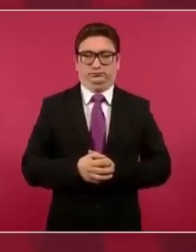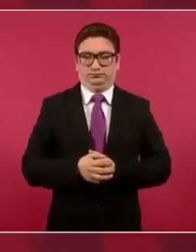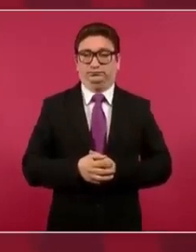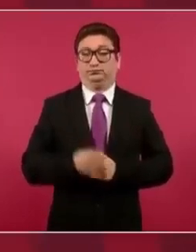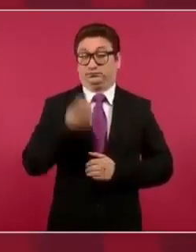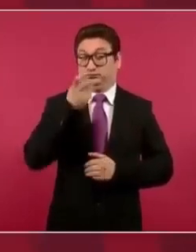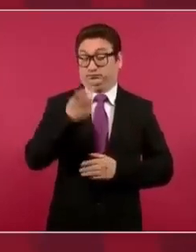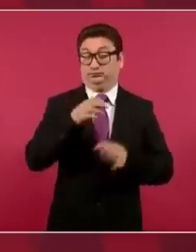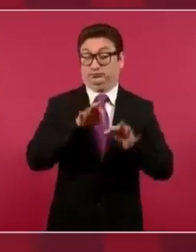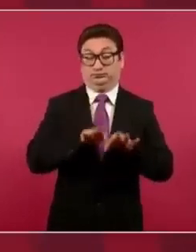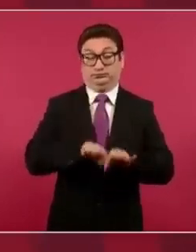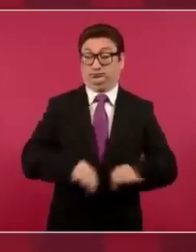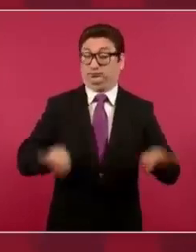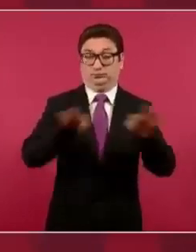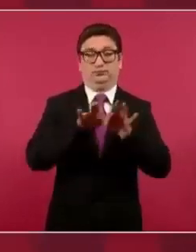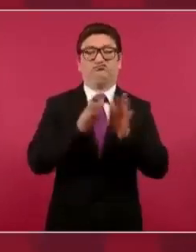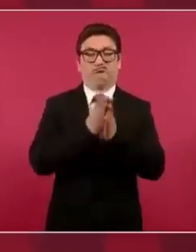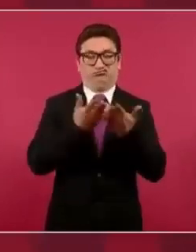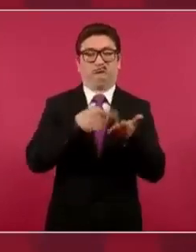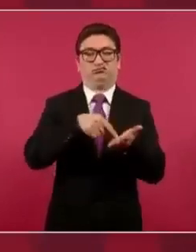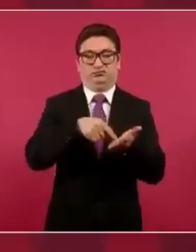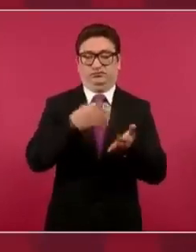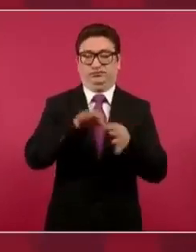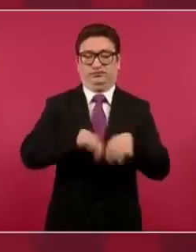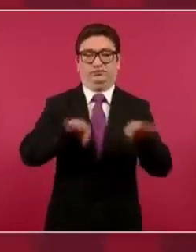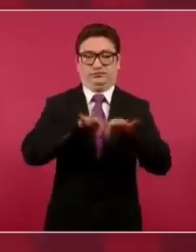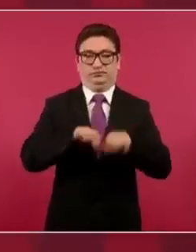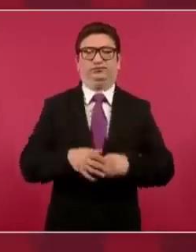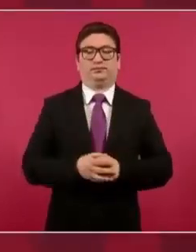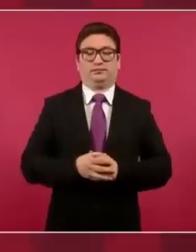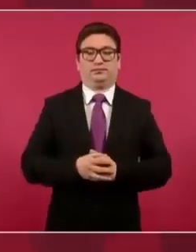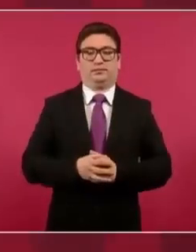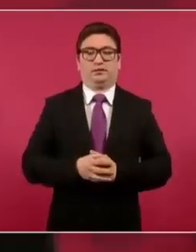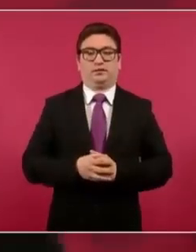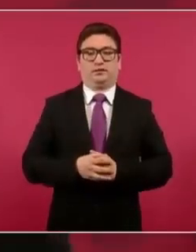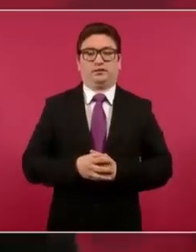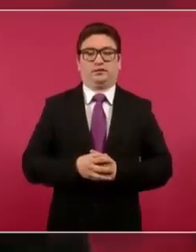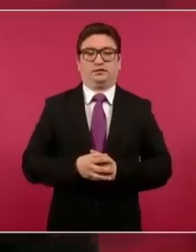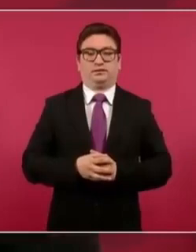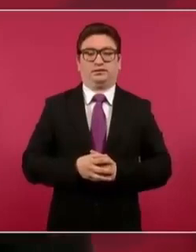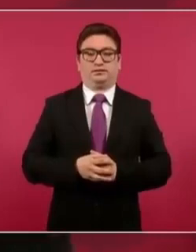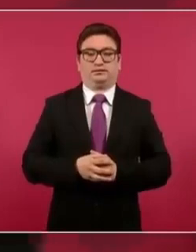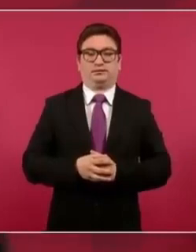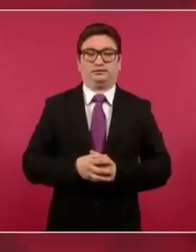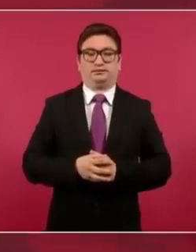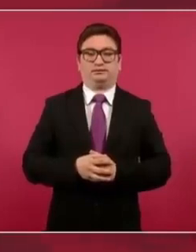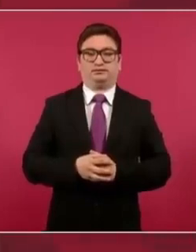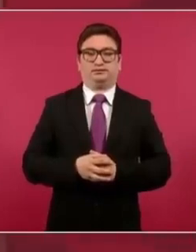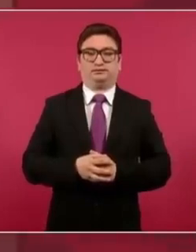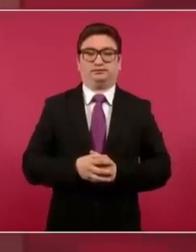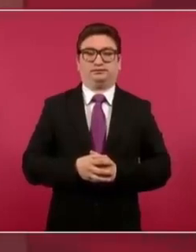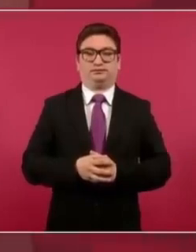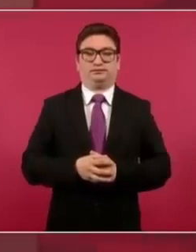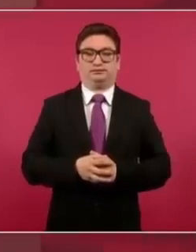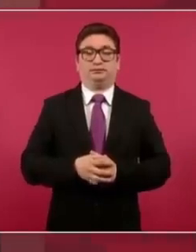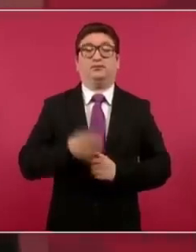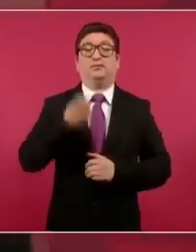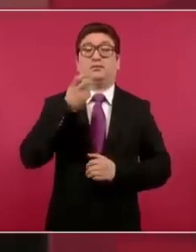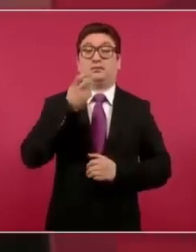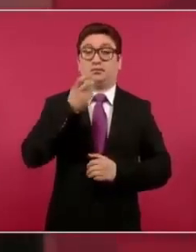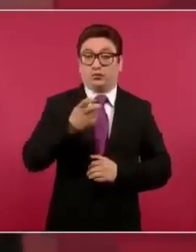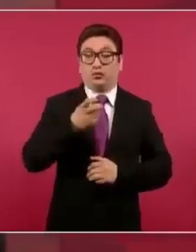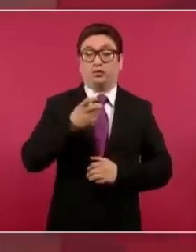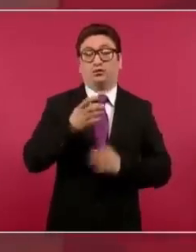así de importante son los libros. Entonces, estamos mejorando